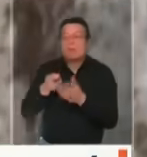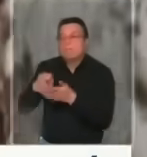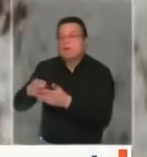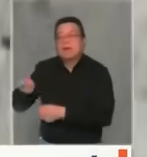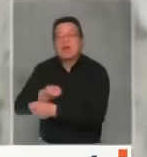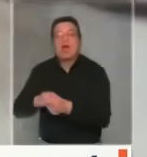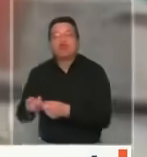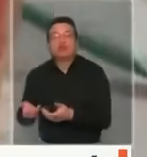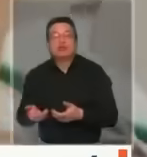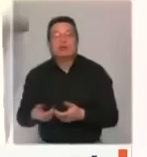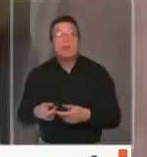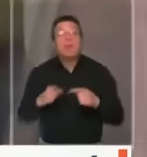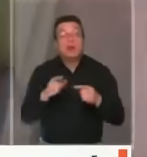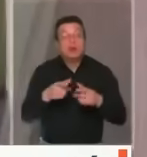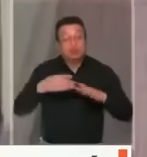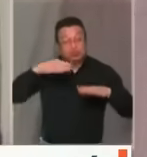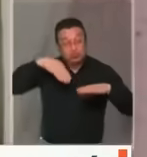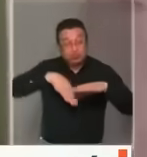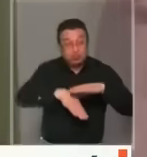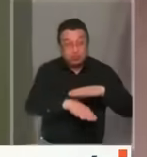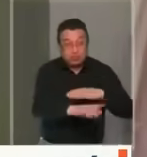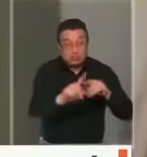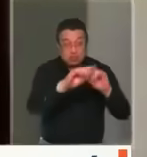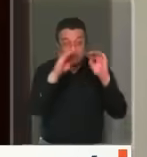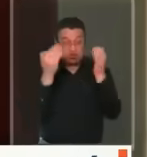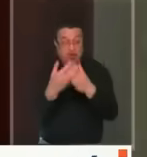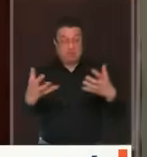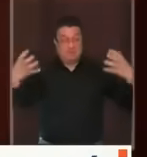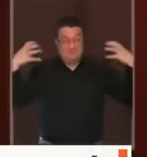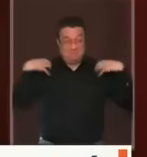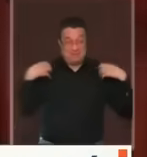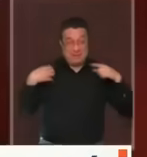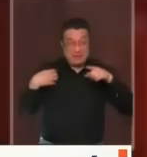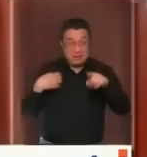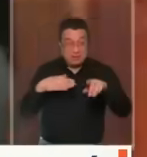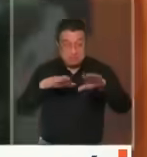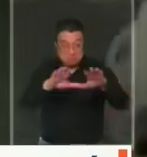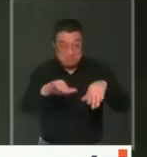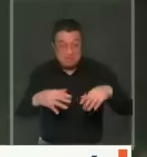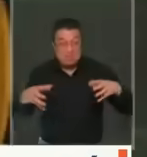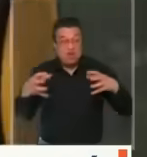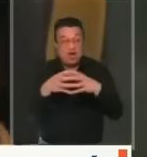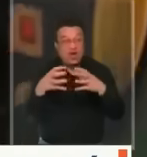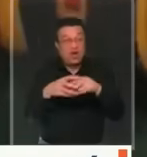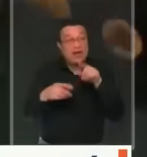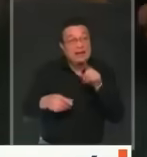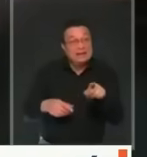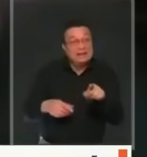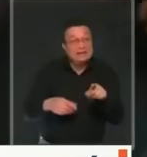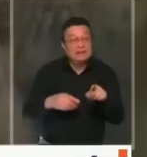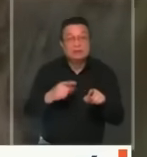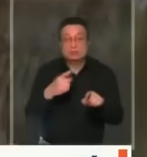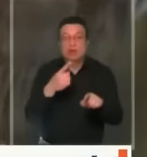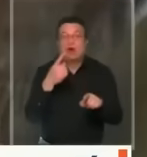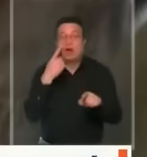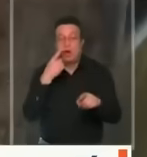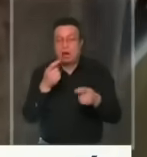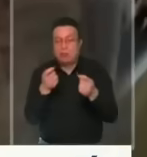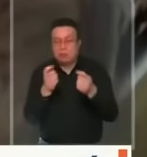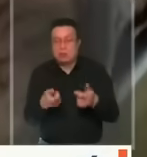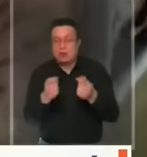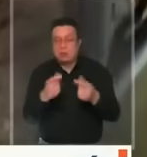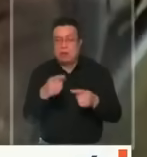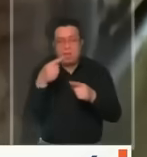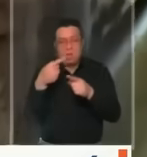Todos los túneles que ha visto hasta ahora son de responsabilidad de la misma organización criminal. Según conocedores de los distintos